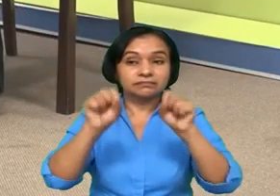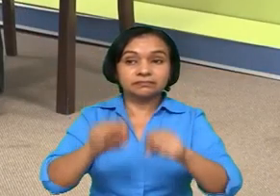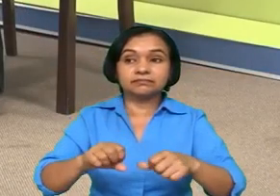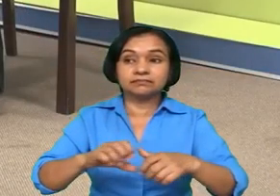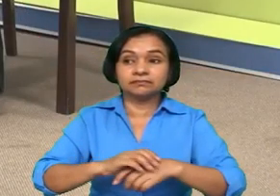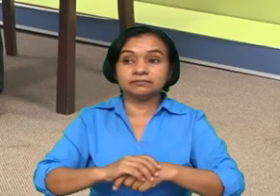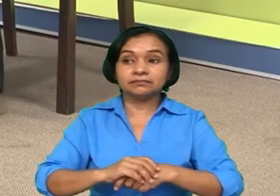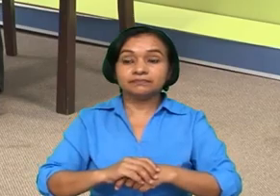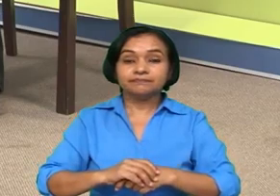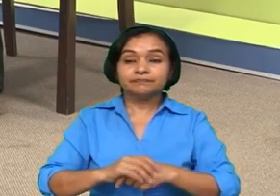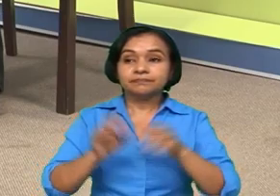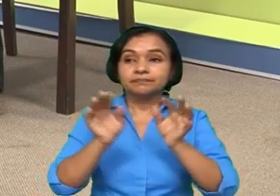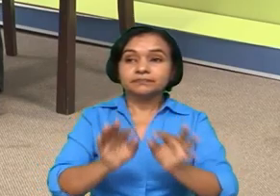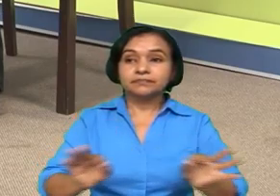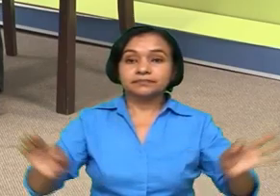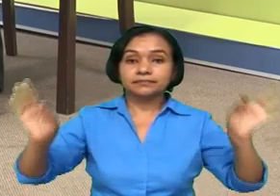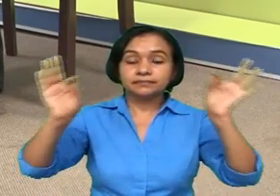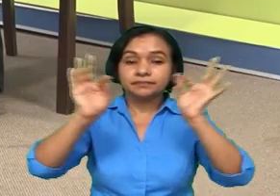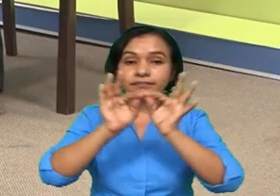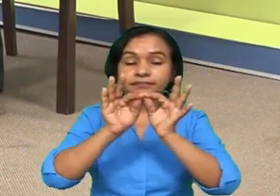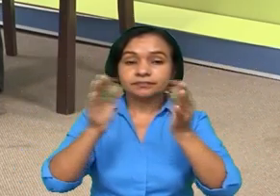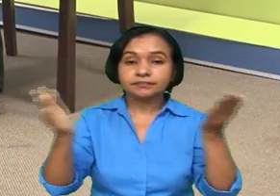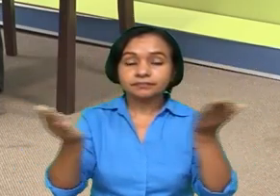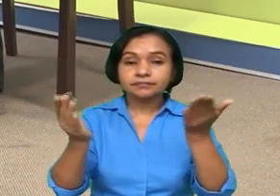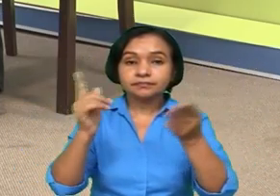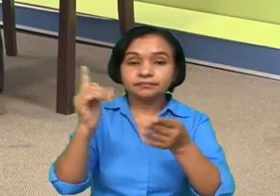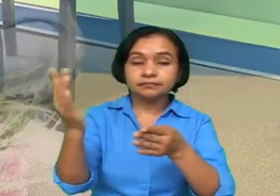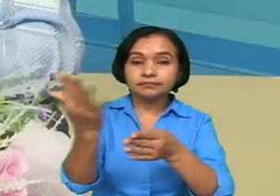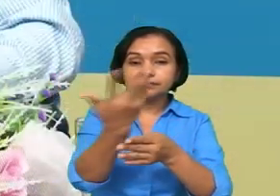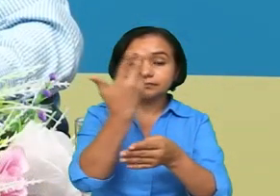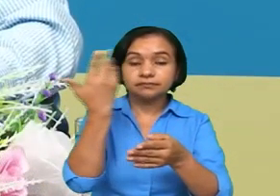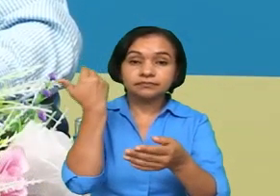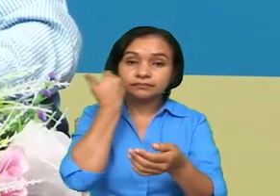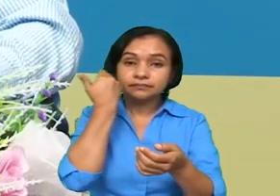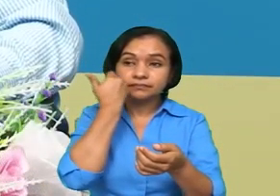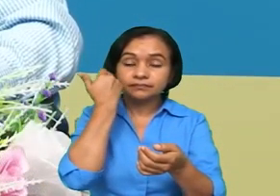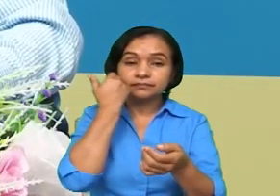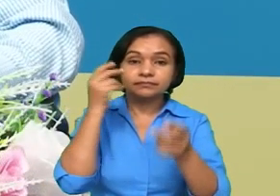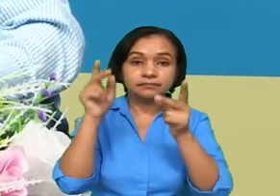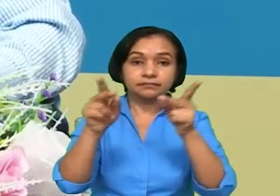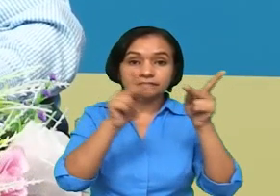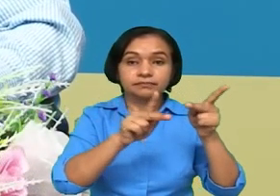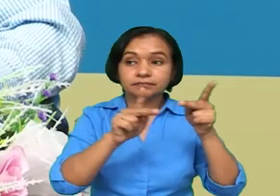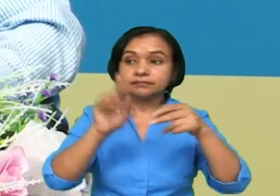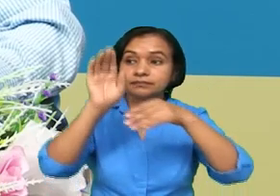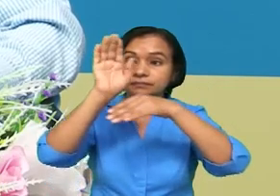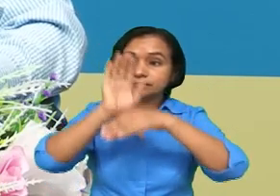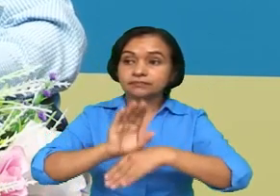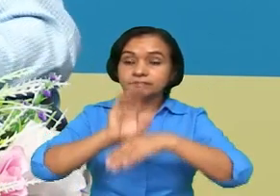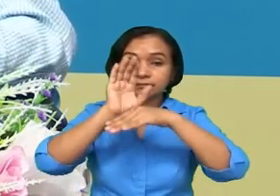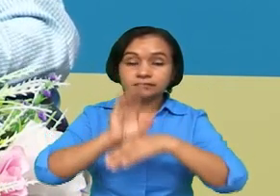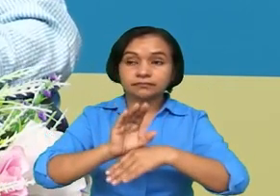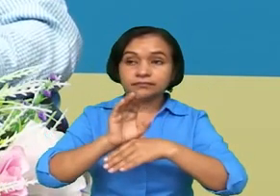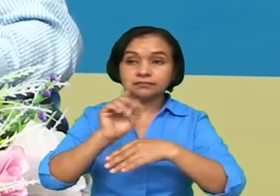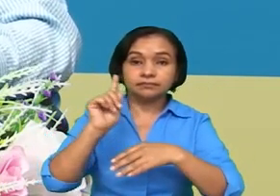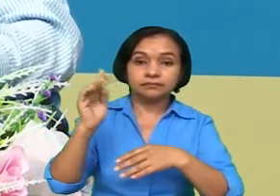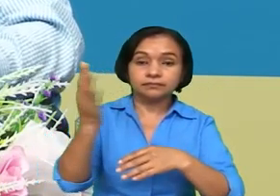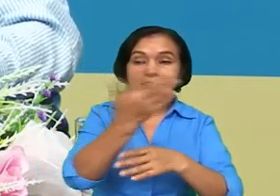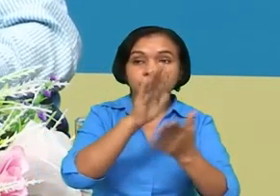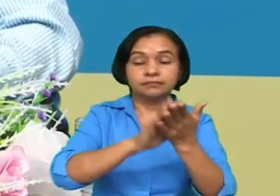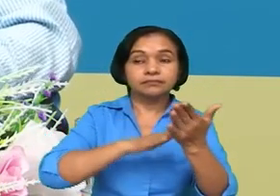doctora, es importante aquí, como todas las infecciones, cumplir. La gente tiene la costumbre, y eso lo he dicho en todos los